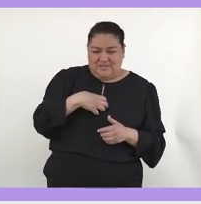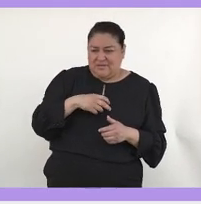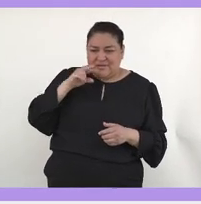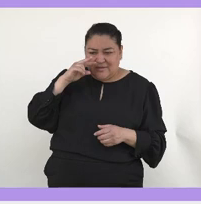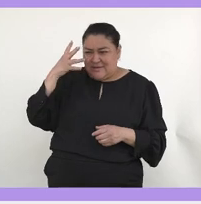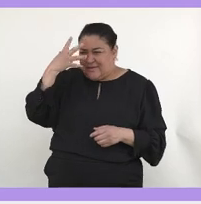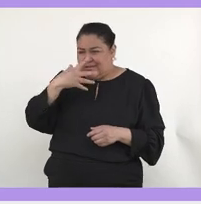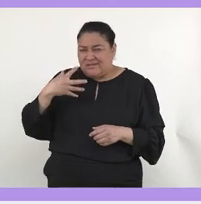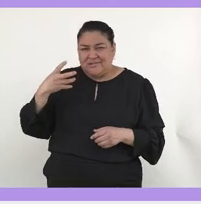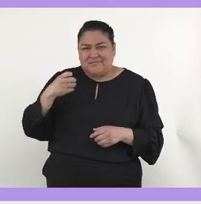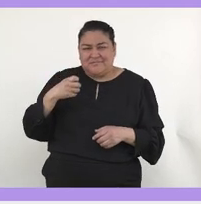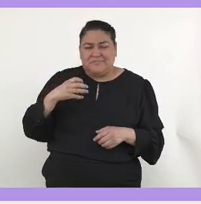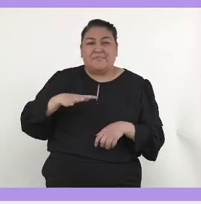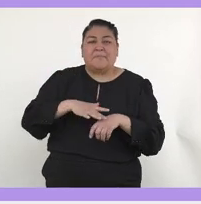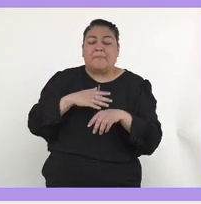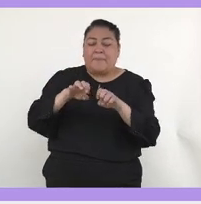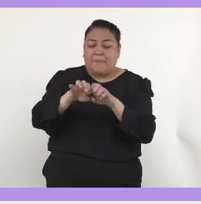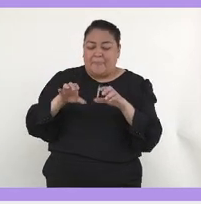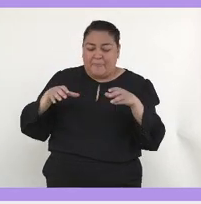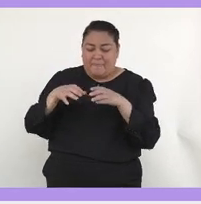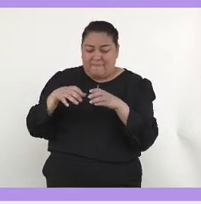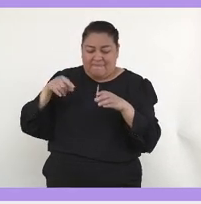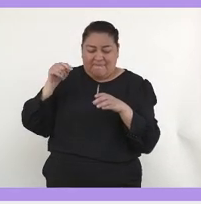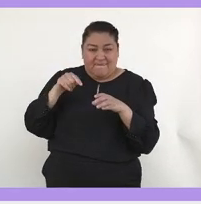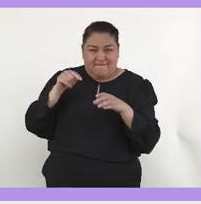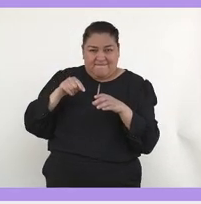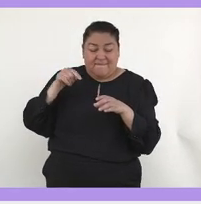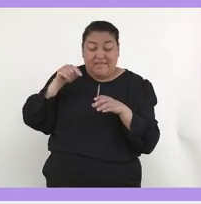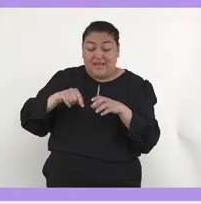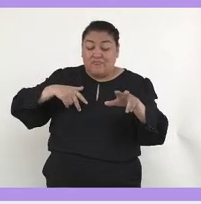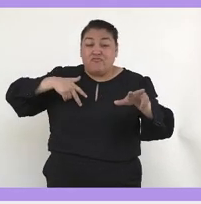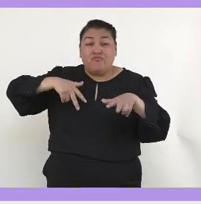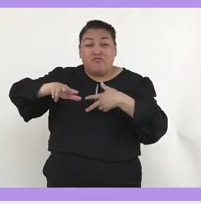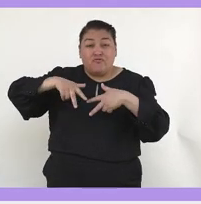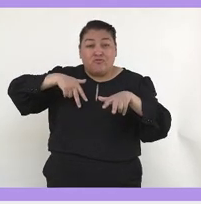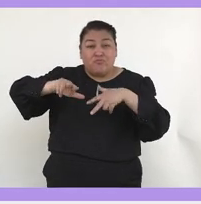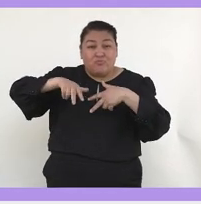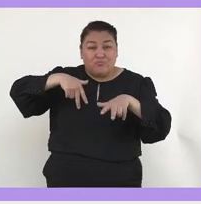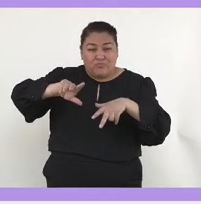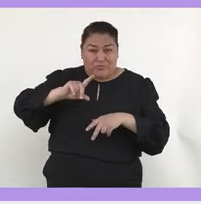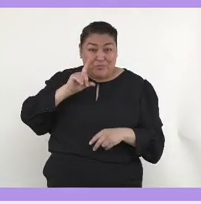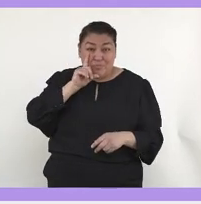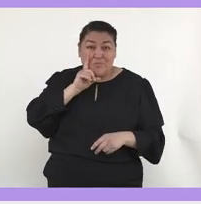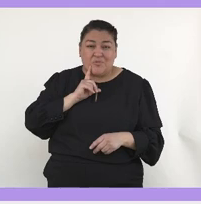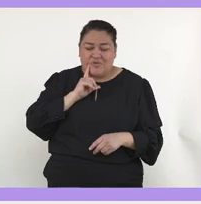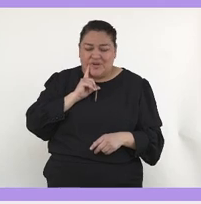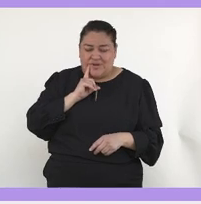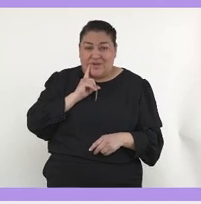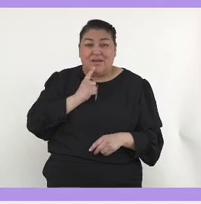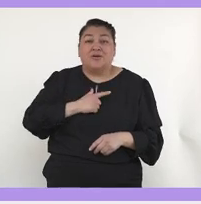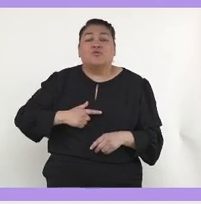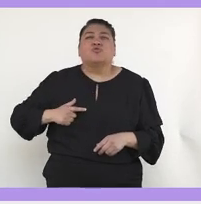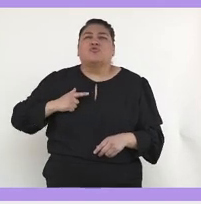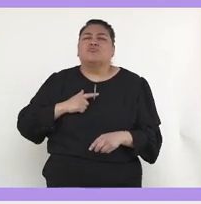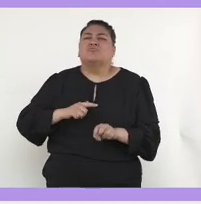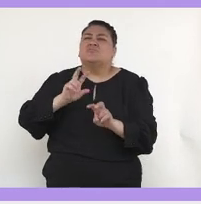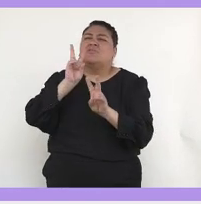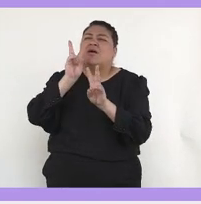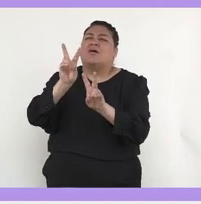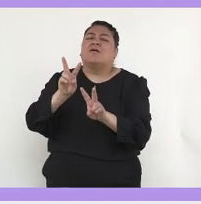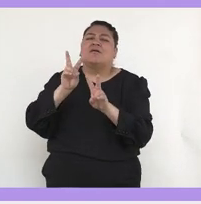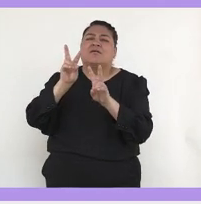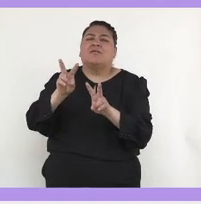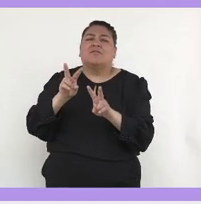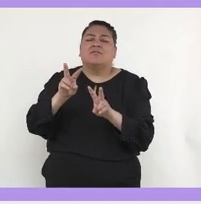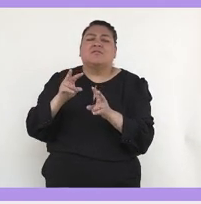Dentro de este lo que decís el paraguas del fútbol y podemos disfrutarlo tenemos que tener también